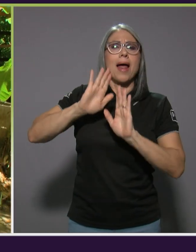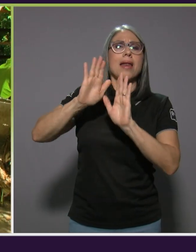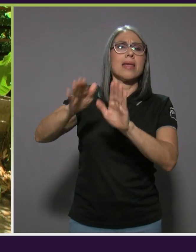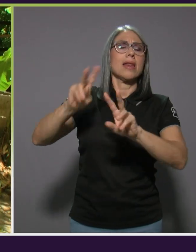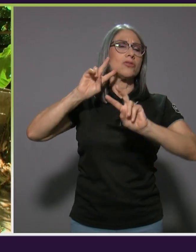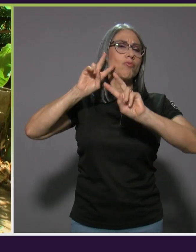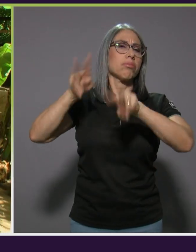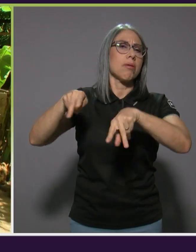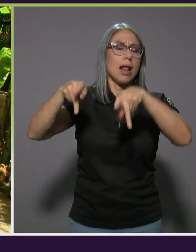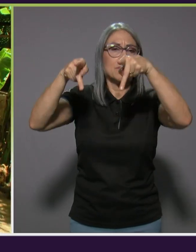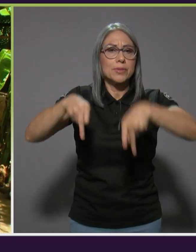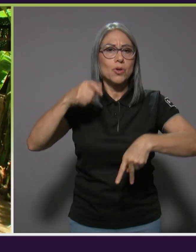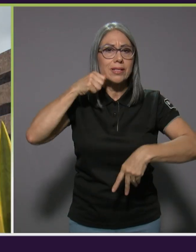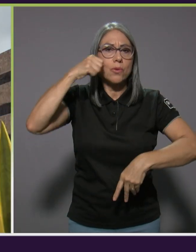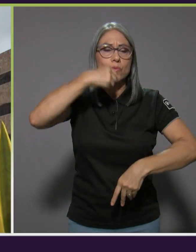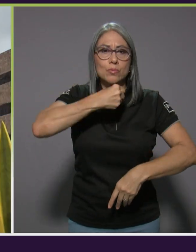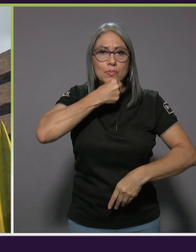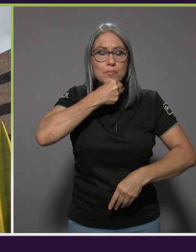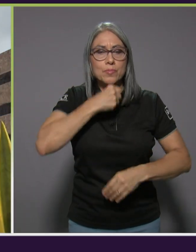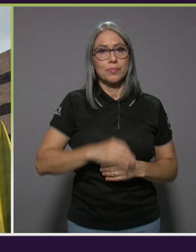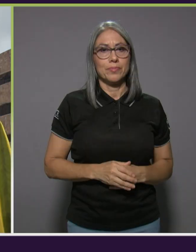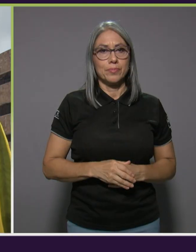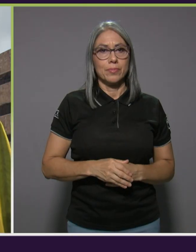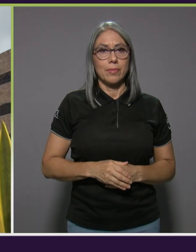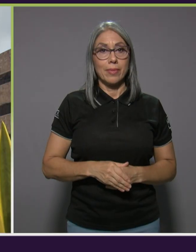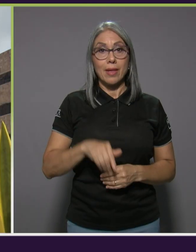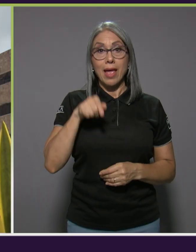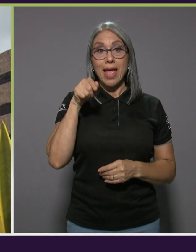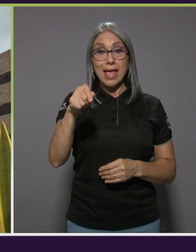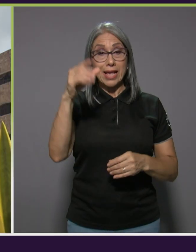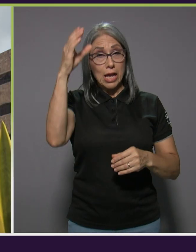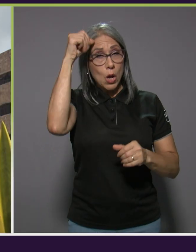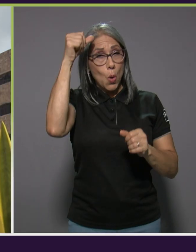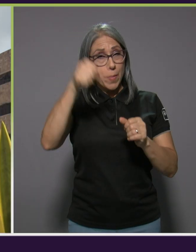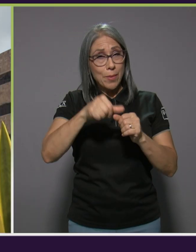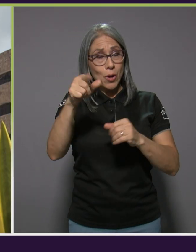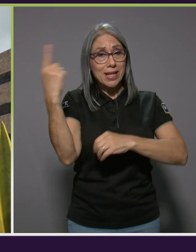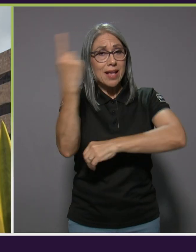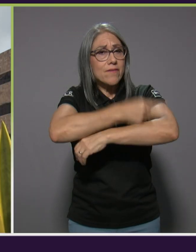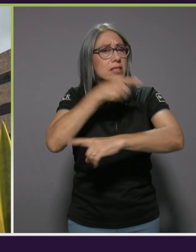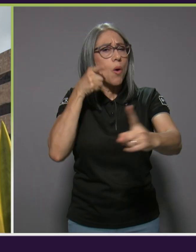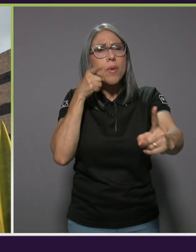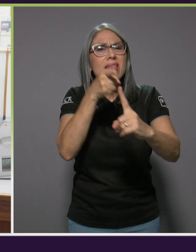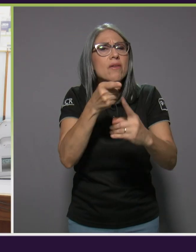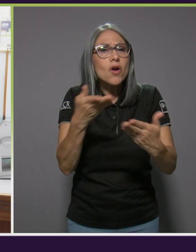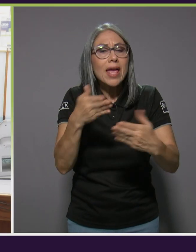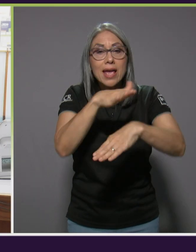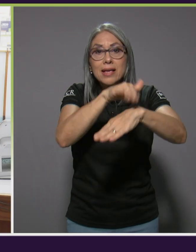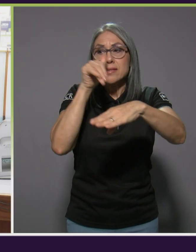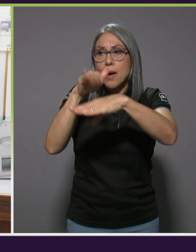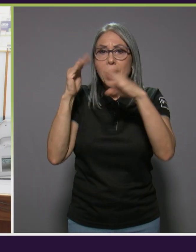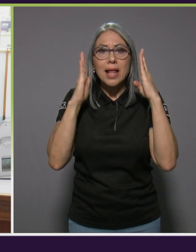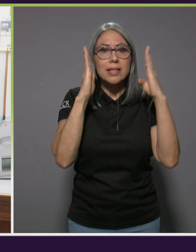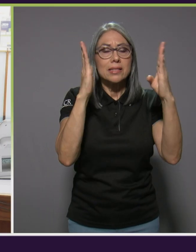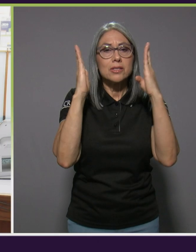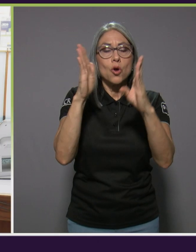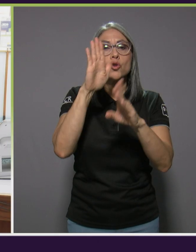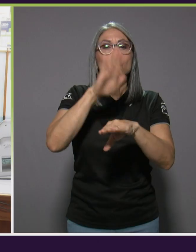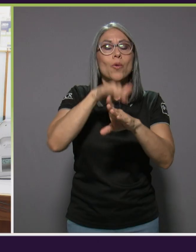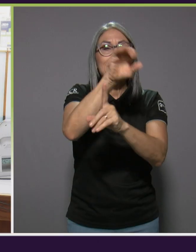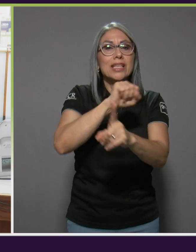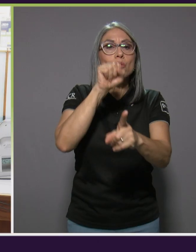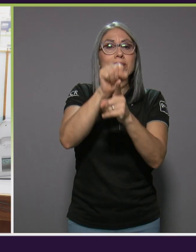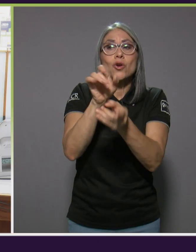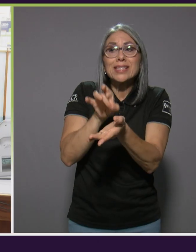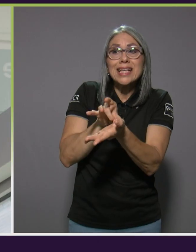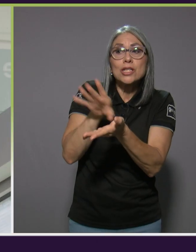las personas adultas mayores. El objetivo de conmemorar esta fecha es llamar la atención sobre las situaciones de exclusión